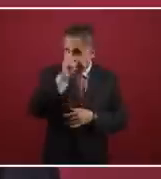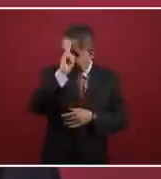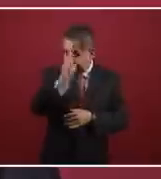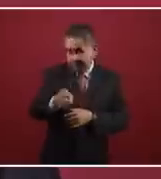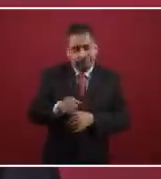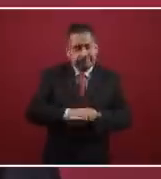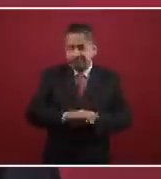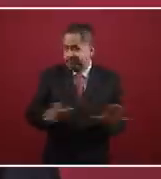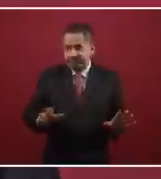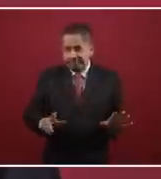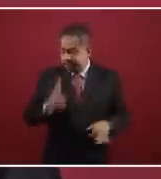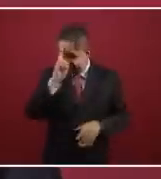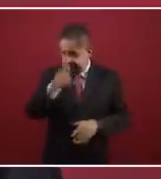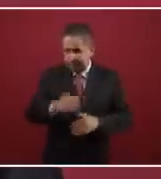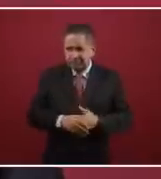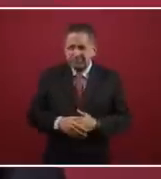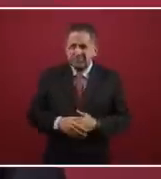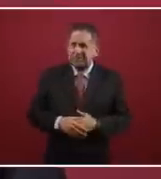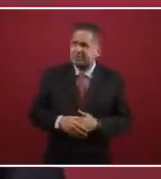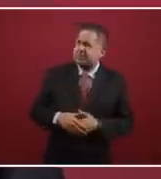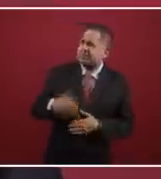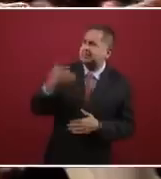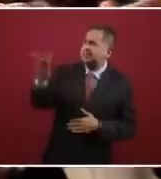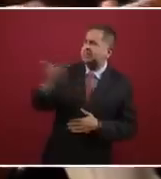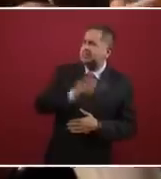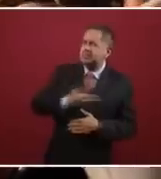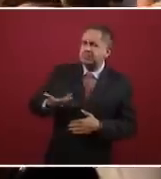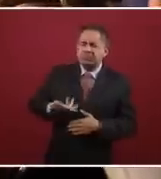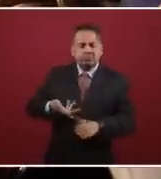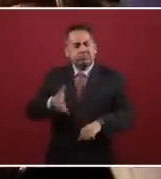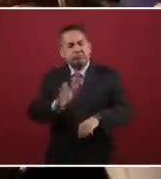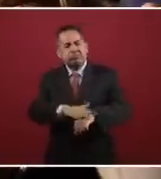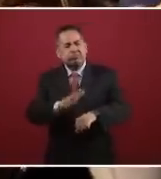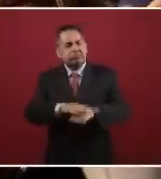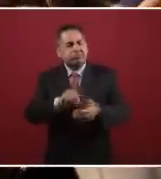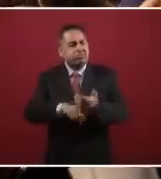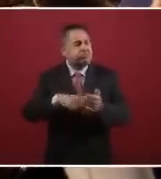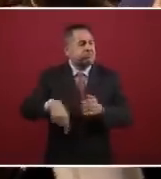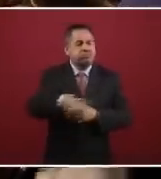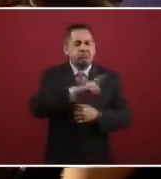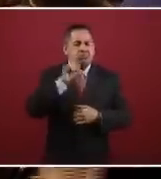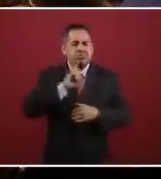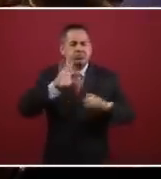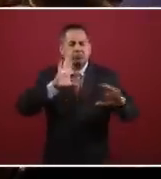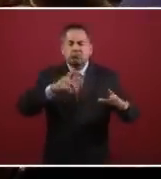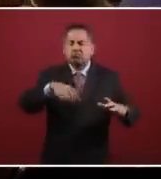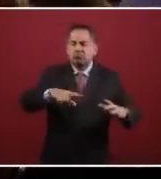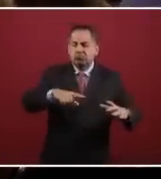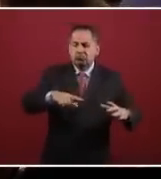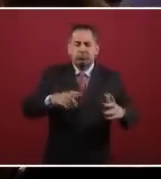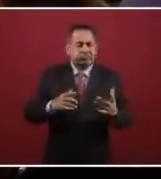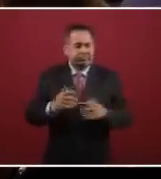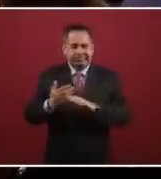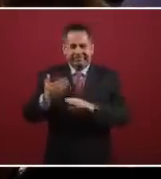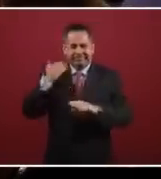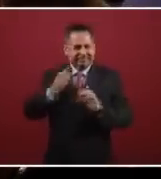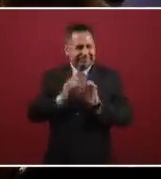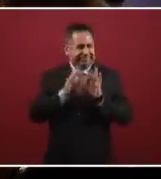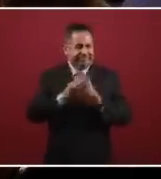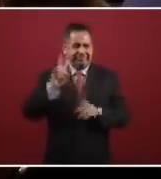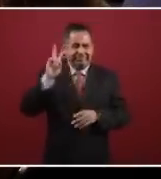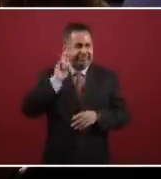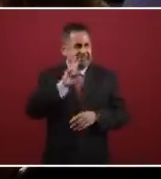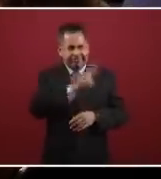Prohibida la represión. Presidente, ¿y qué llamado le haría a las mujeres? Porque si bien los hechos que ocurrieron el viernes